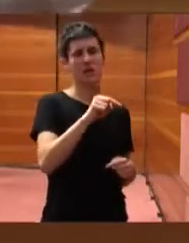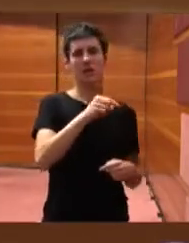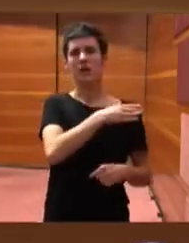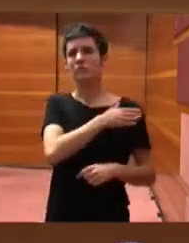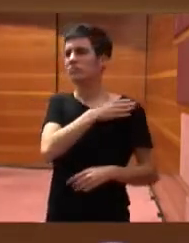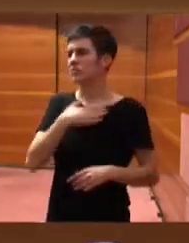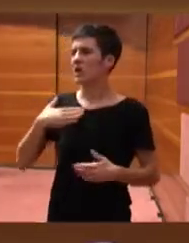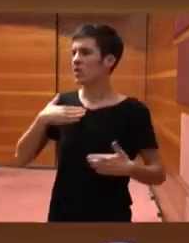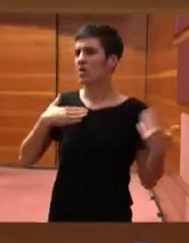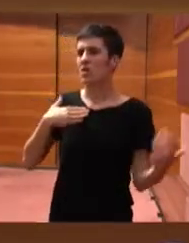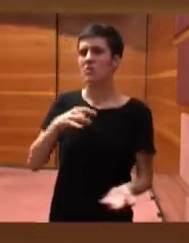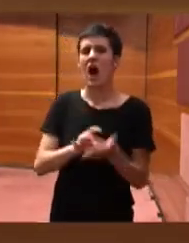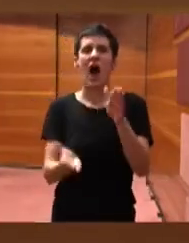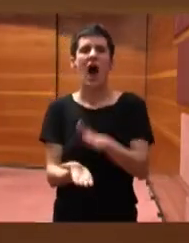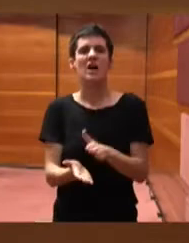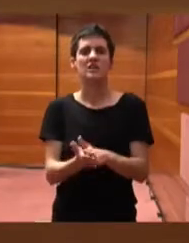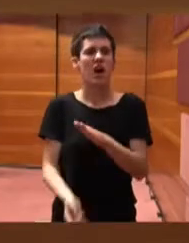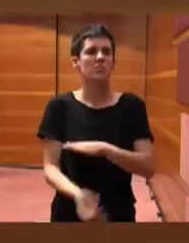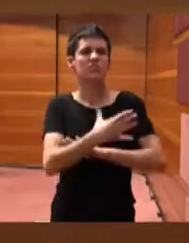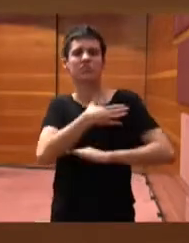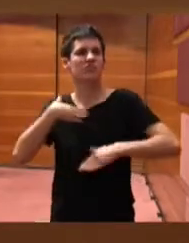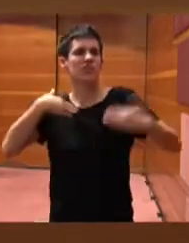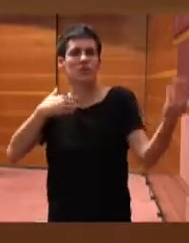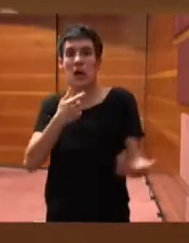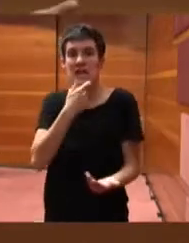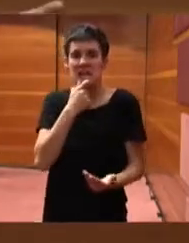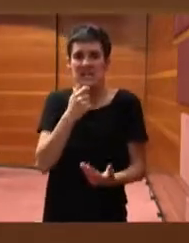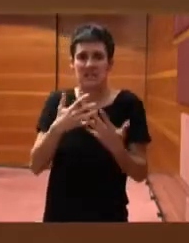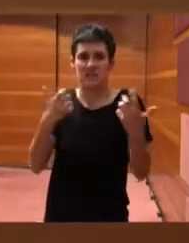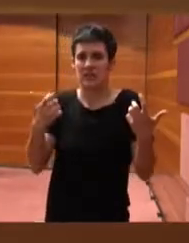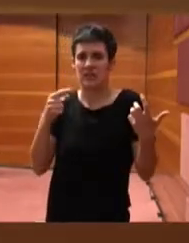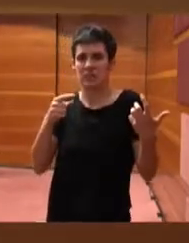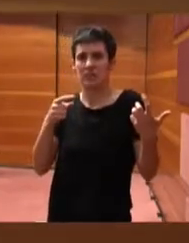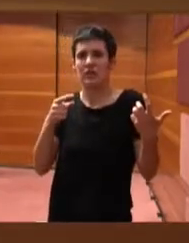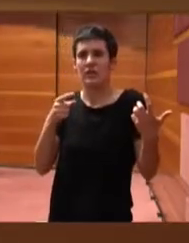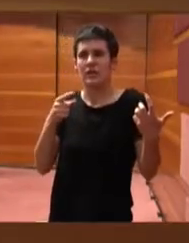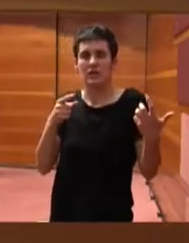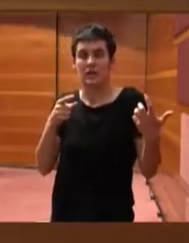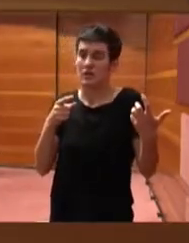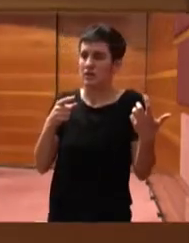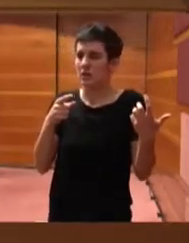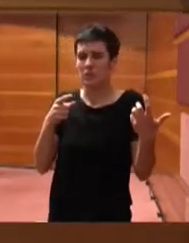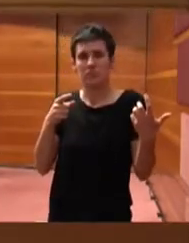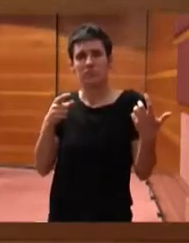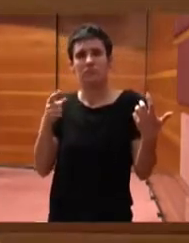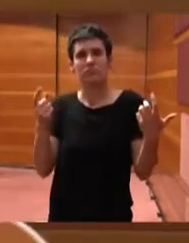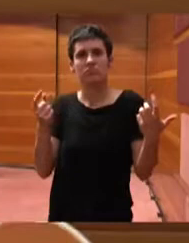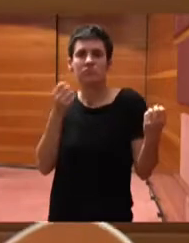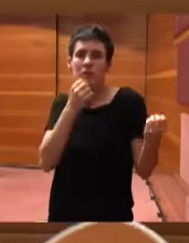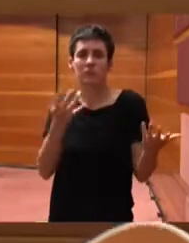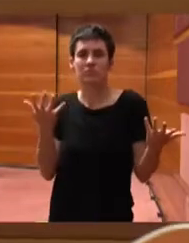acta, la Freedom of Information Act, que es como se llama, ¿no? Y se la dan al momento. Y dice, ay, es verdad, y tal, ¿no? Bueno,